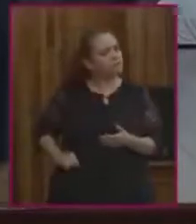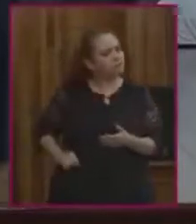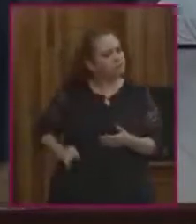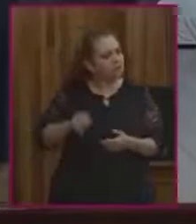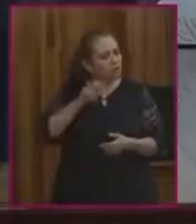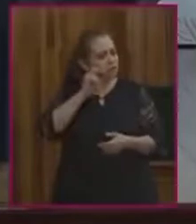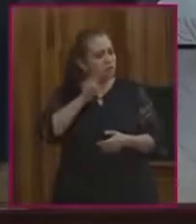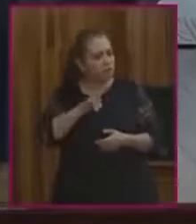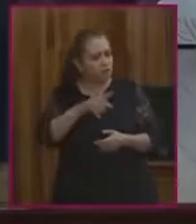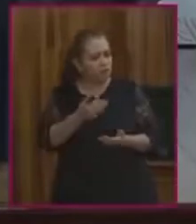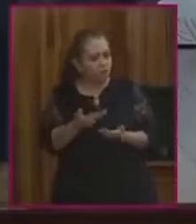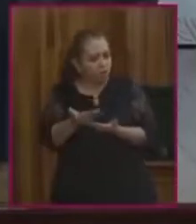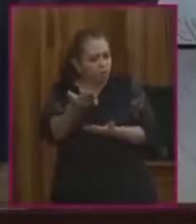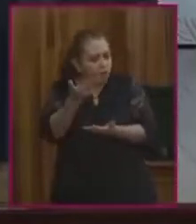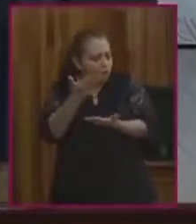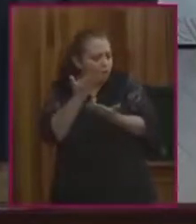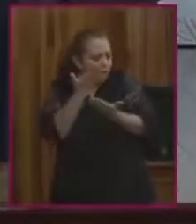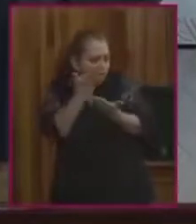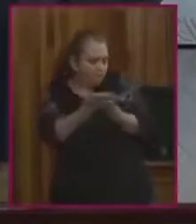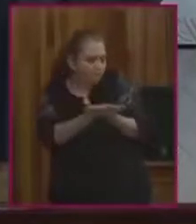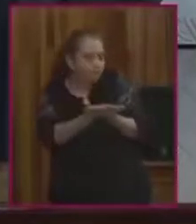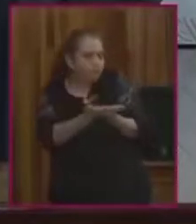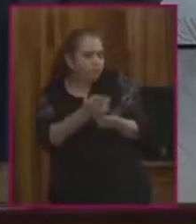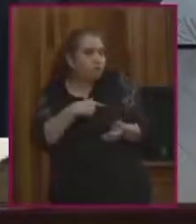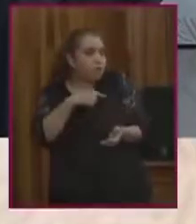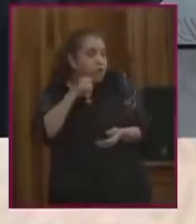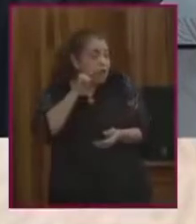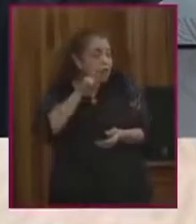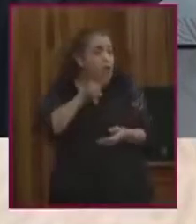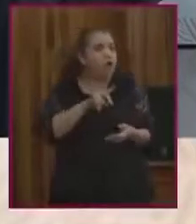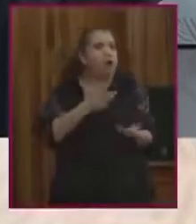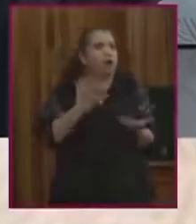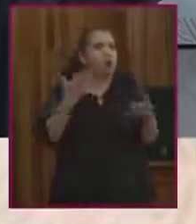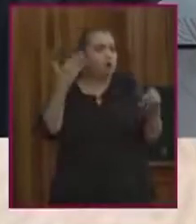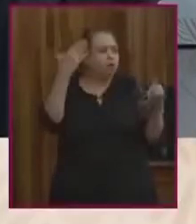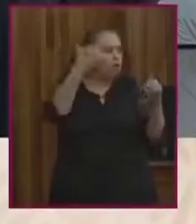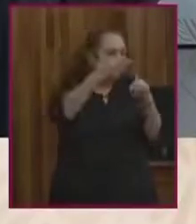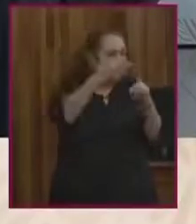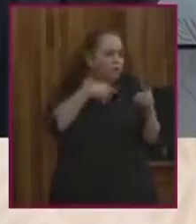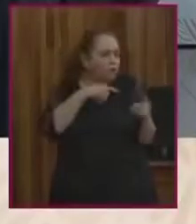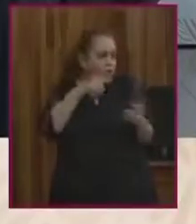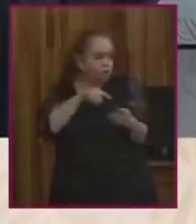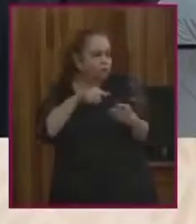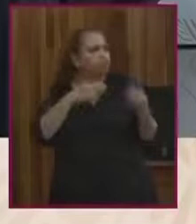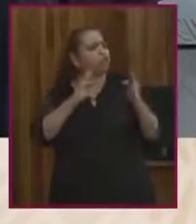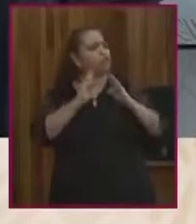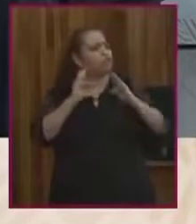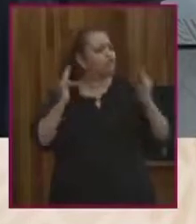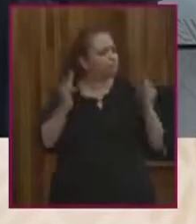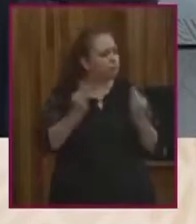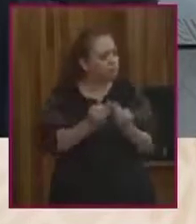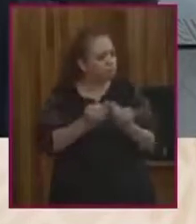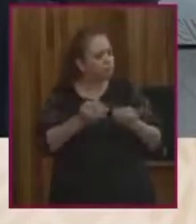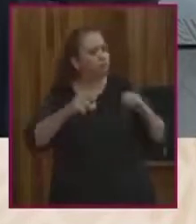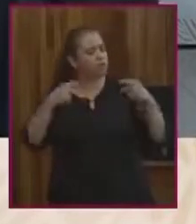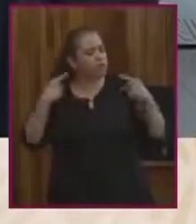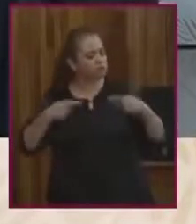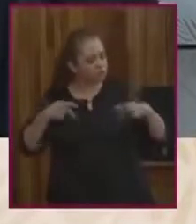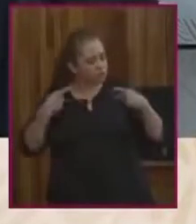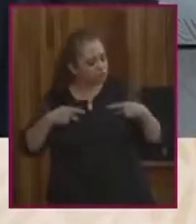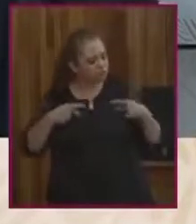pues para lograr esto que está planteado, se necesita una formación de estas